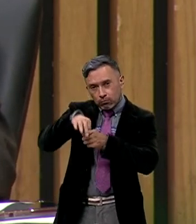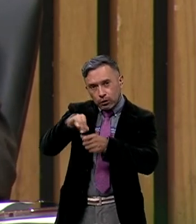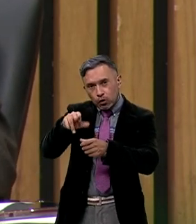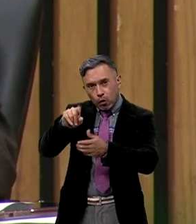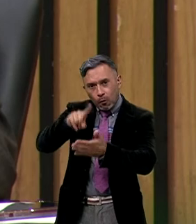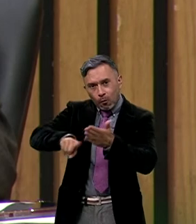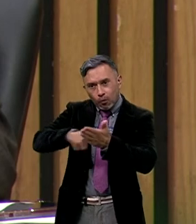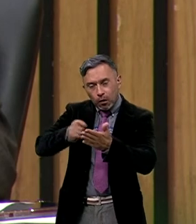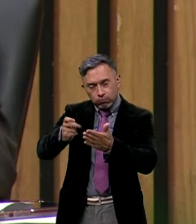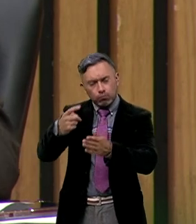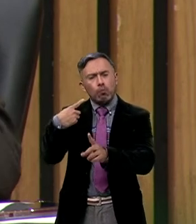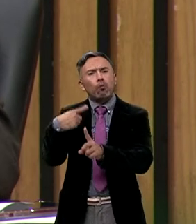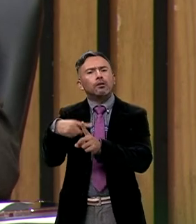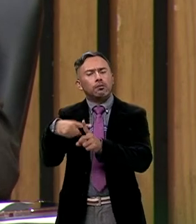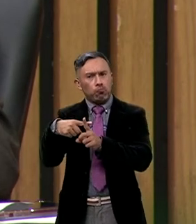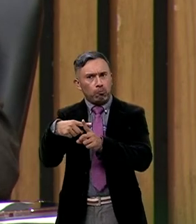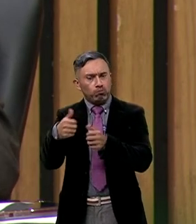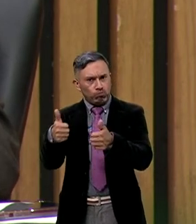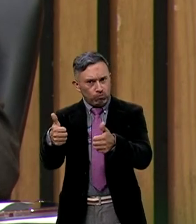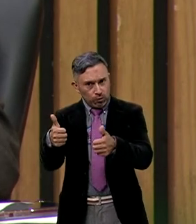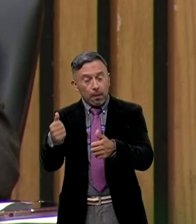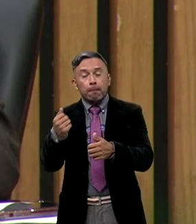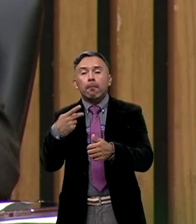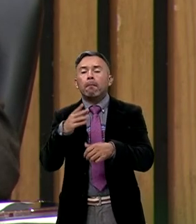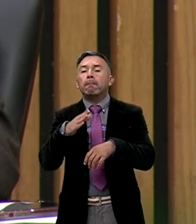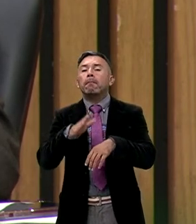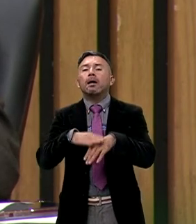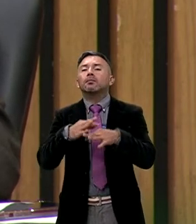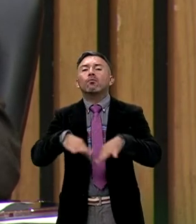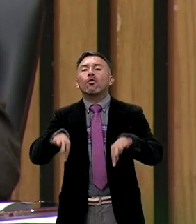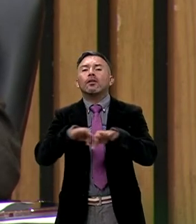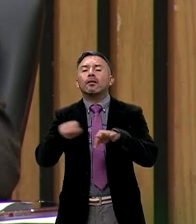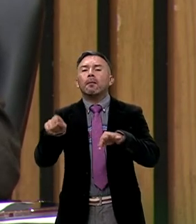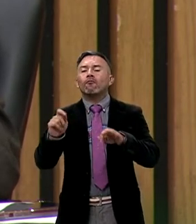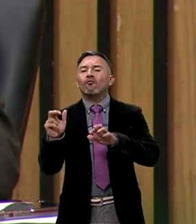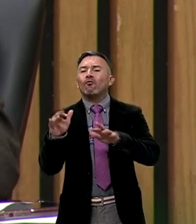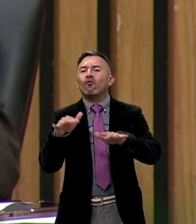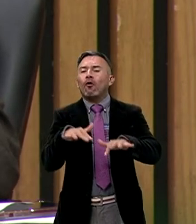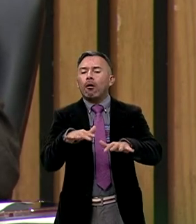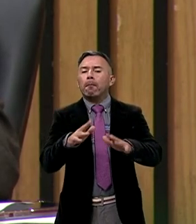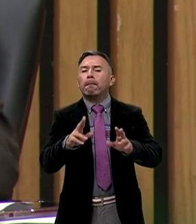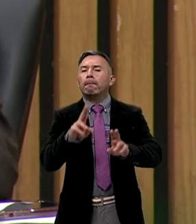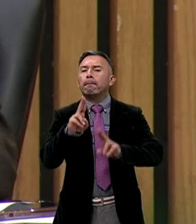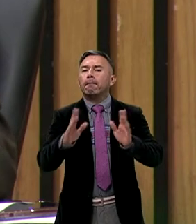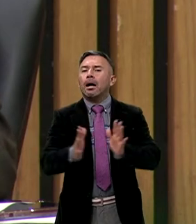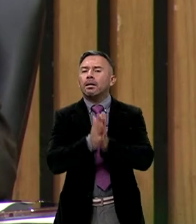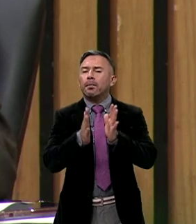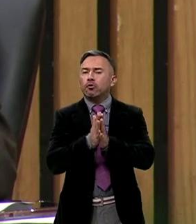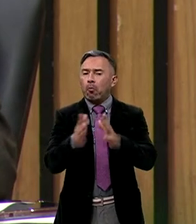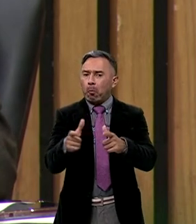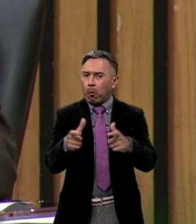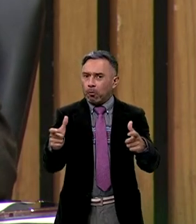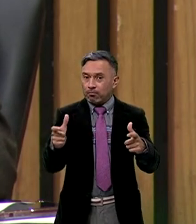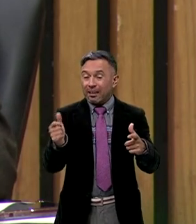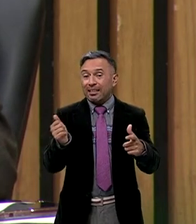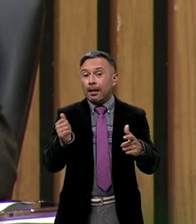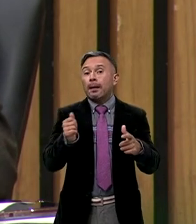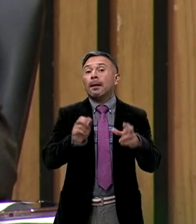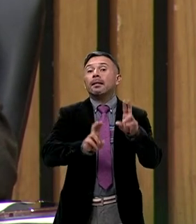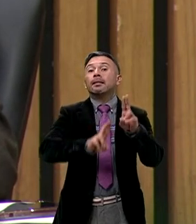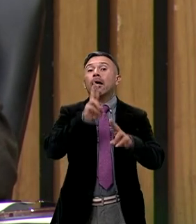la participación que se realizó eficiente es cierto que el ejercicio democrático siempre es